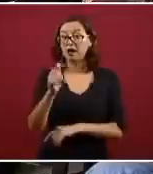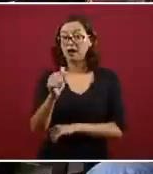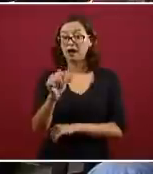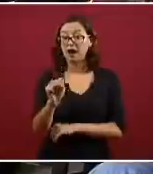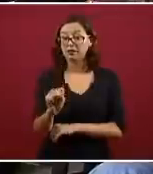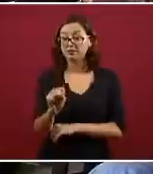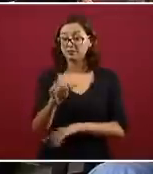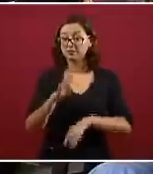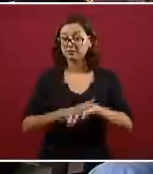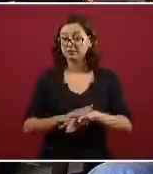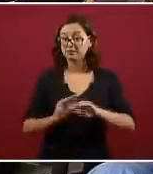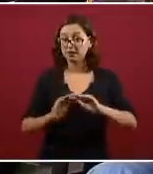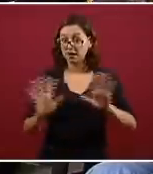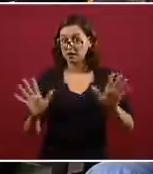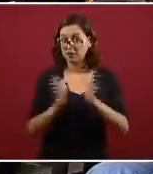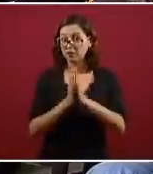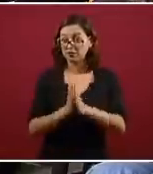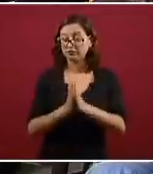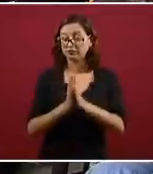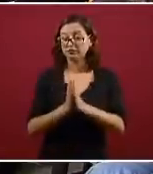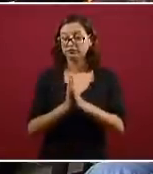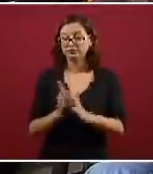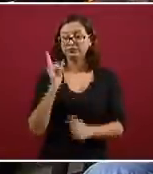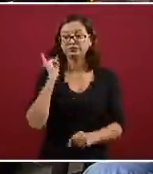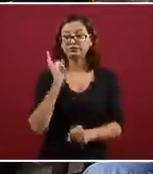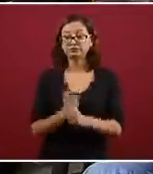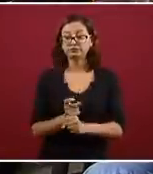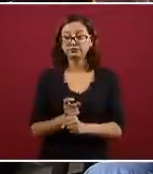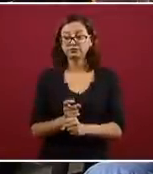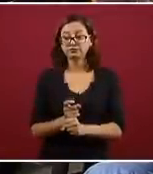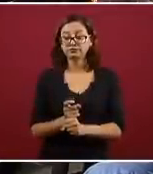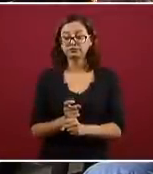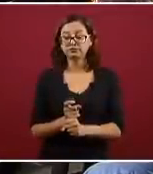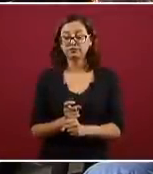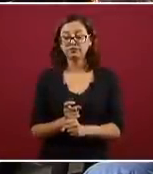quede totalmente claro. Primero,